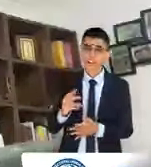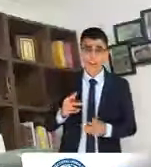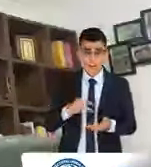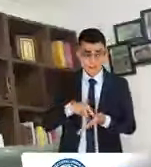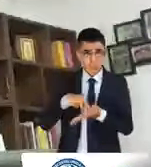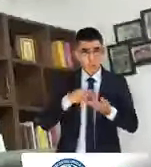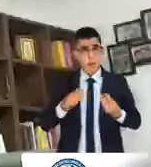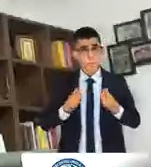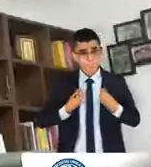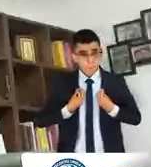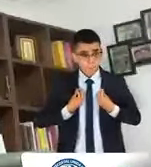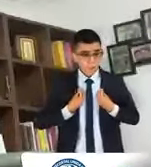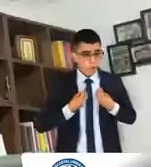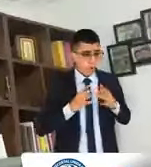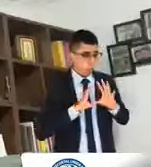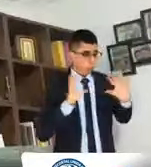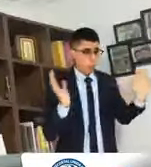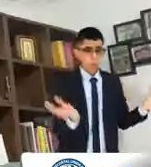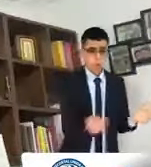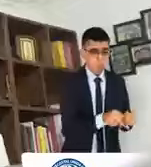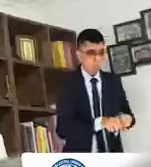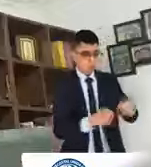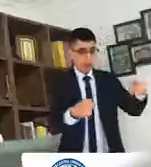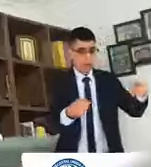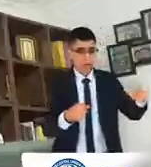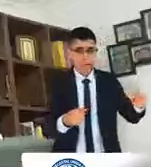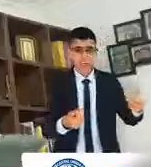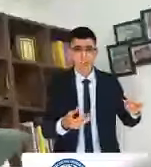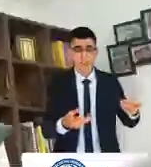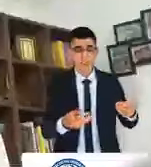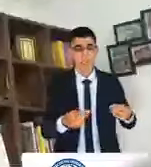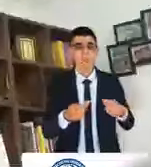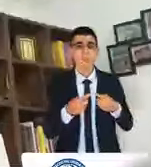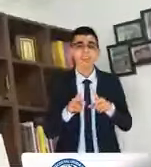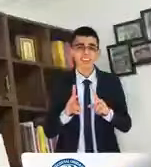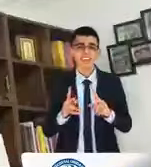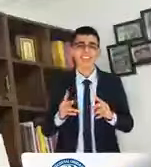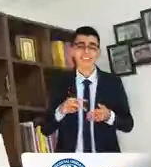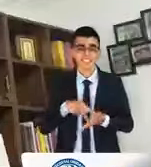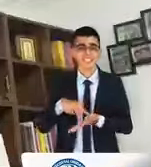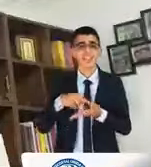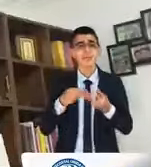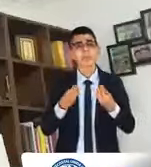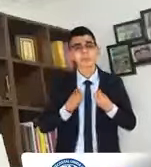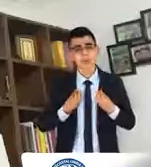vivo. Y eso para él era suficiente. Bendito sea el Señor.